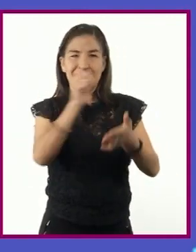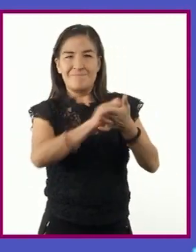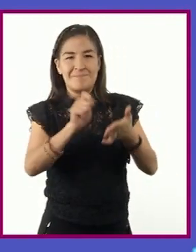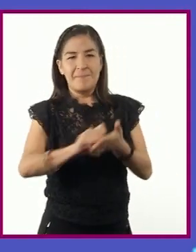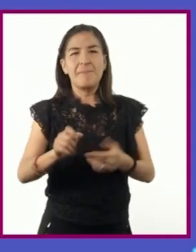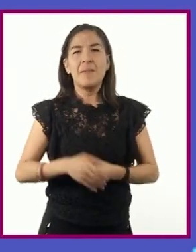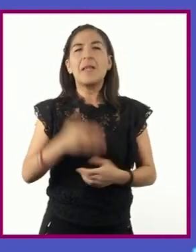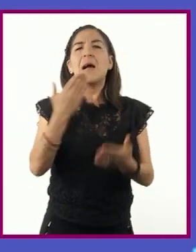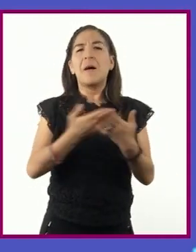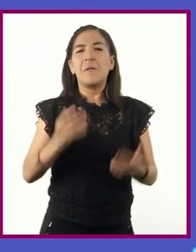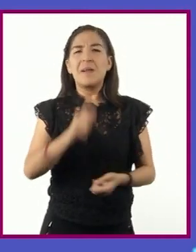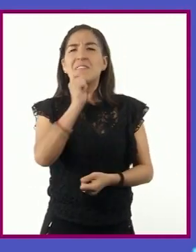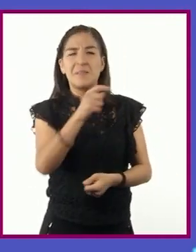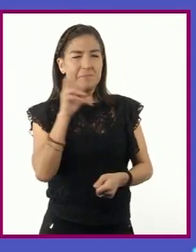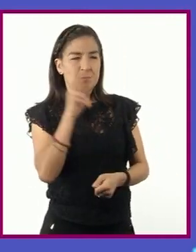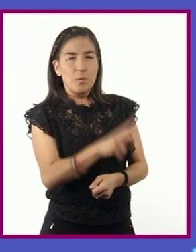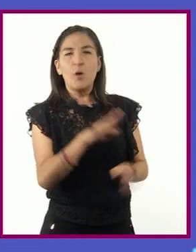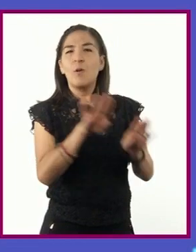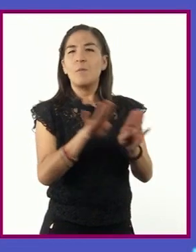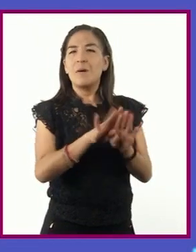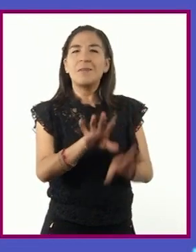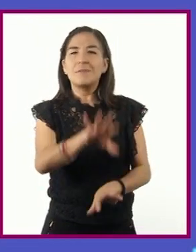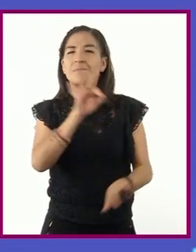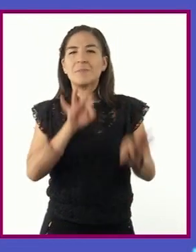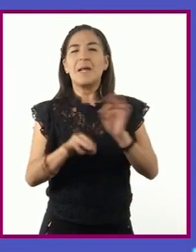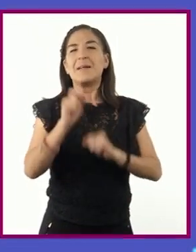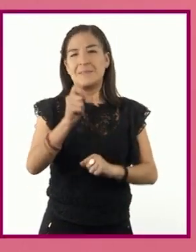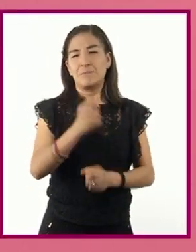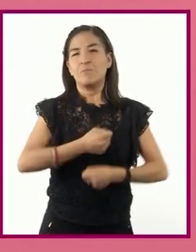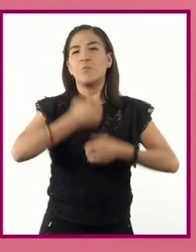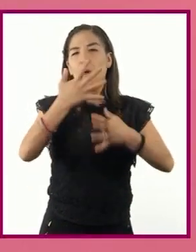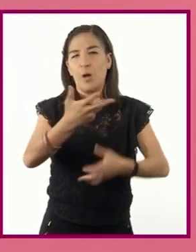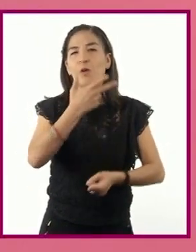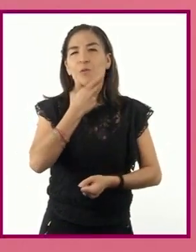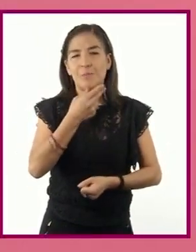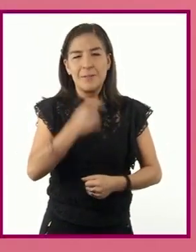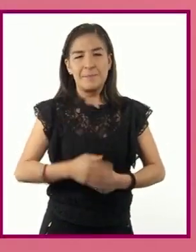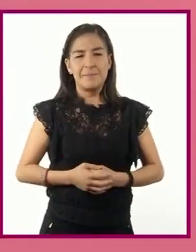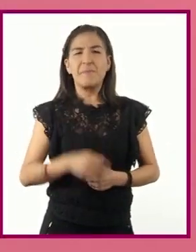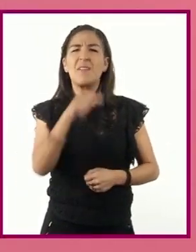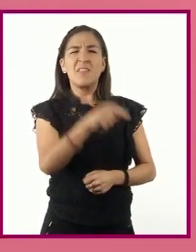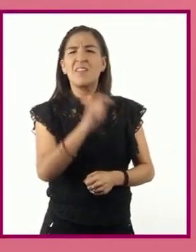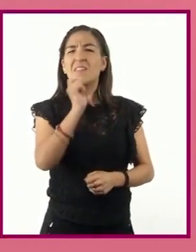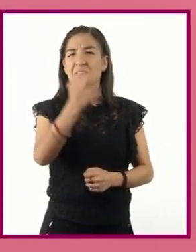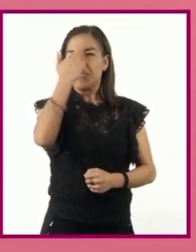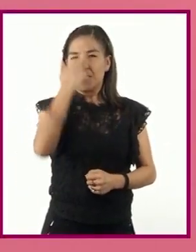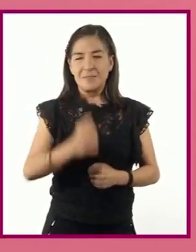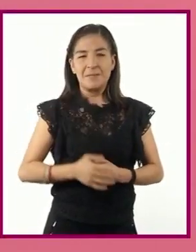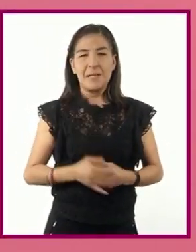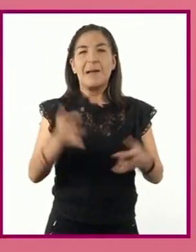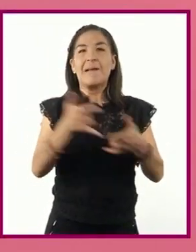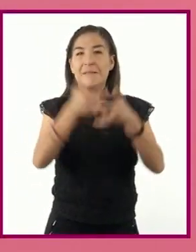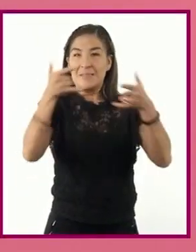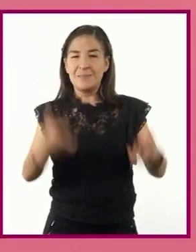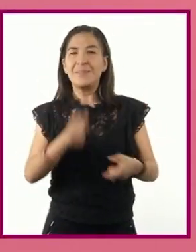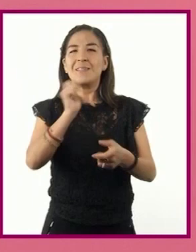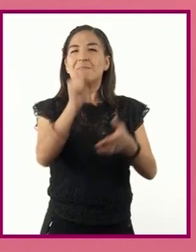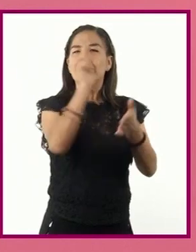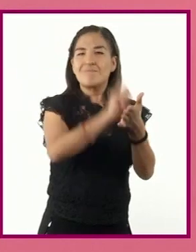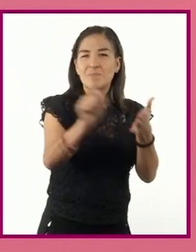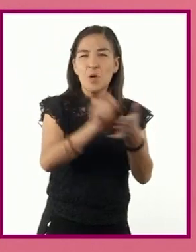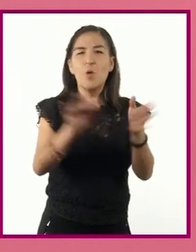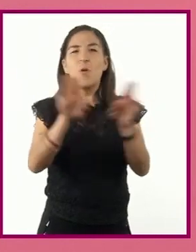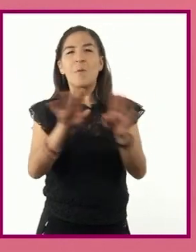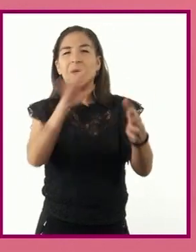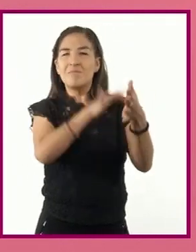los ejemplos que he dado, con una excepción, son de poetas hombres. Esto se debe a que las historias literarias y